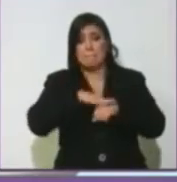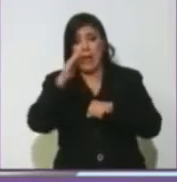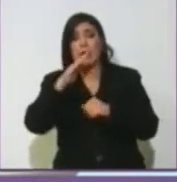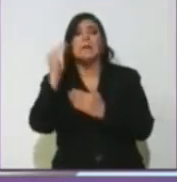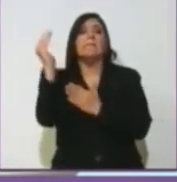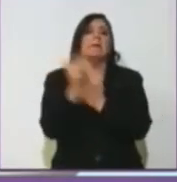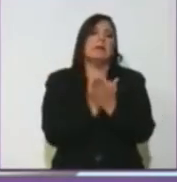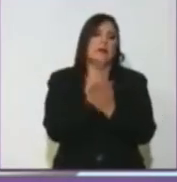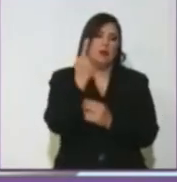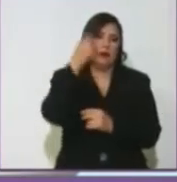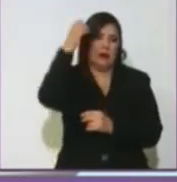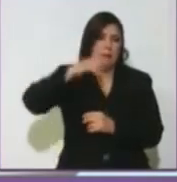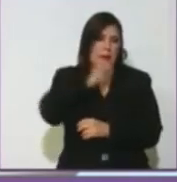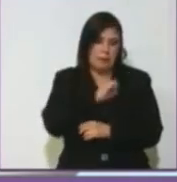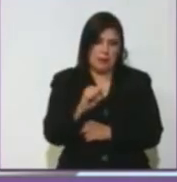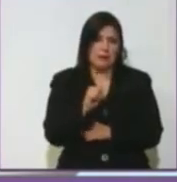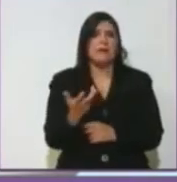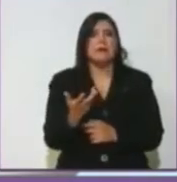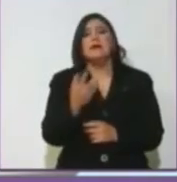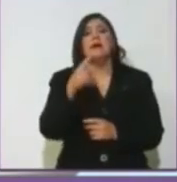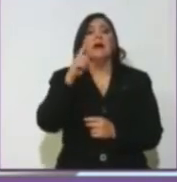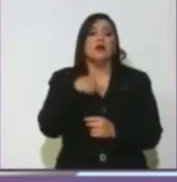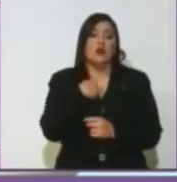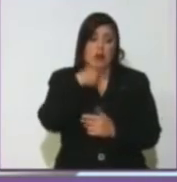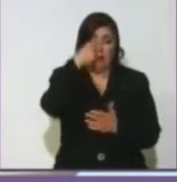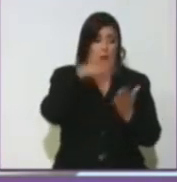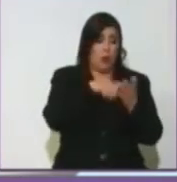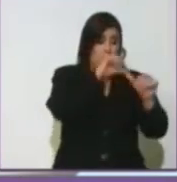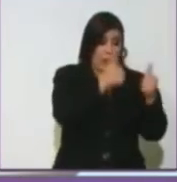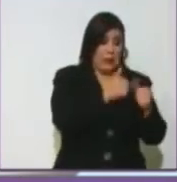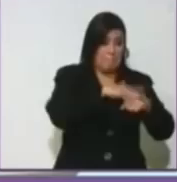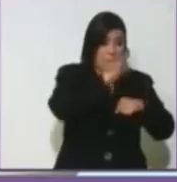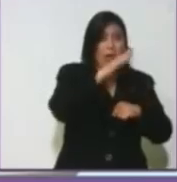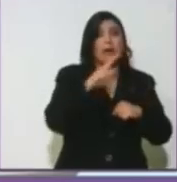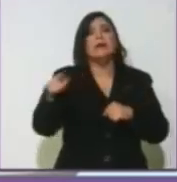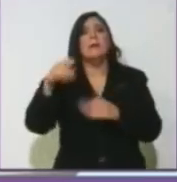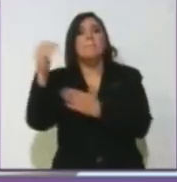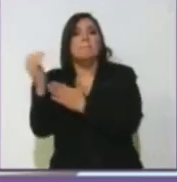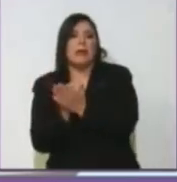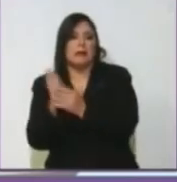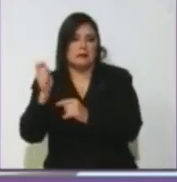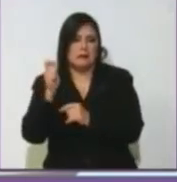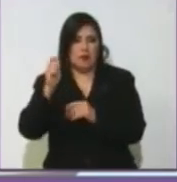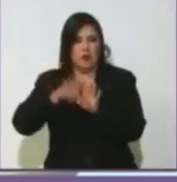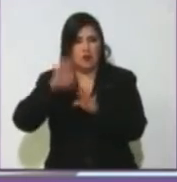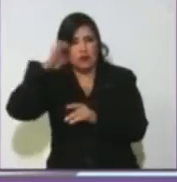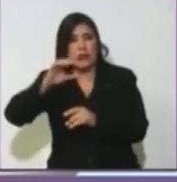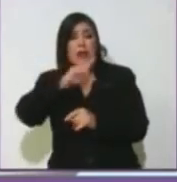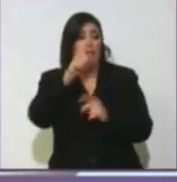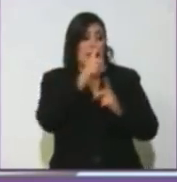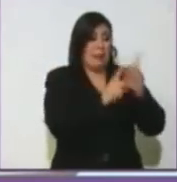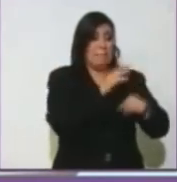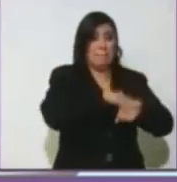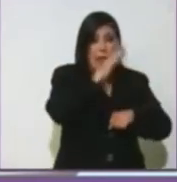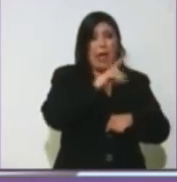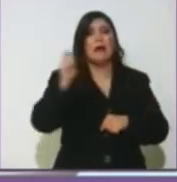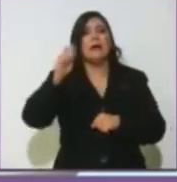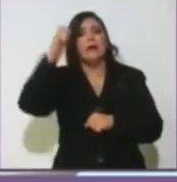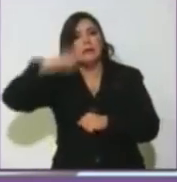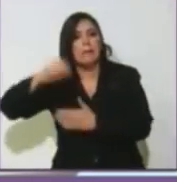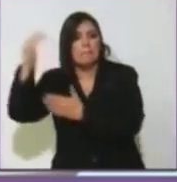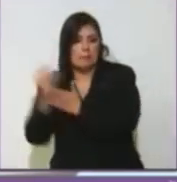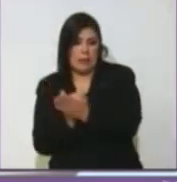menos estoy convencida que un artista más es un delincuente menos y estoy convencida que un deportista más es un delincuente